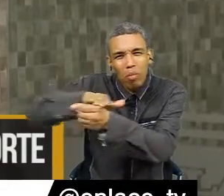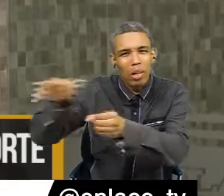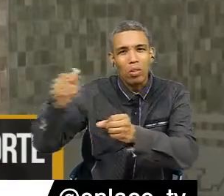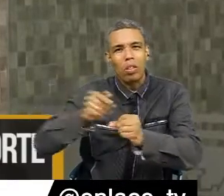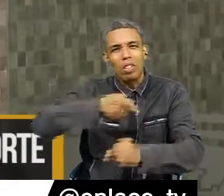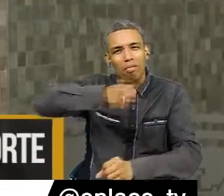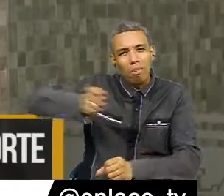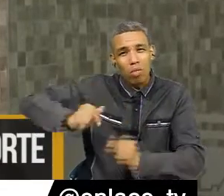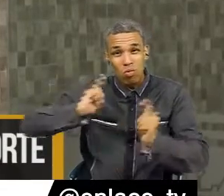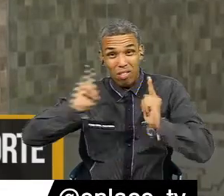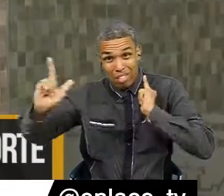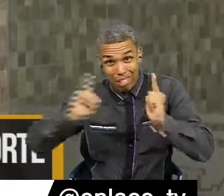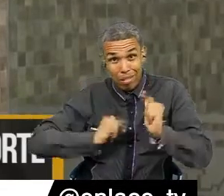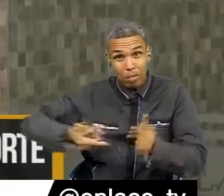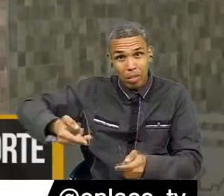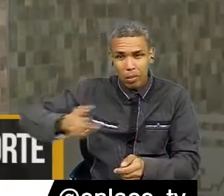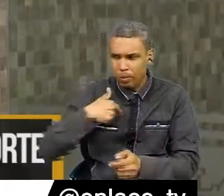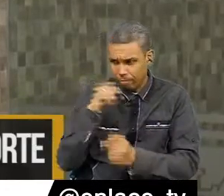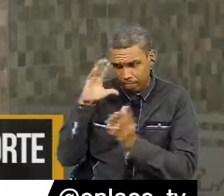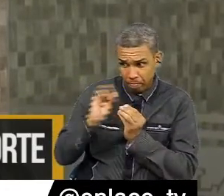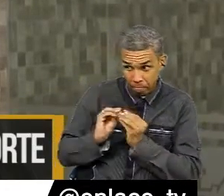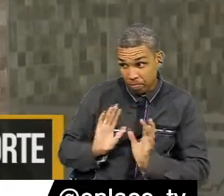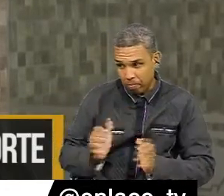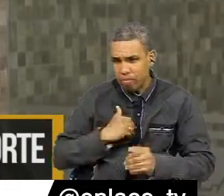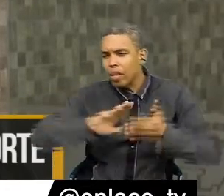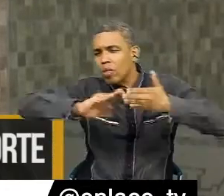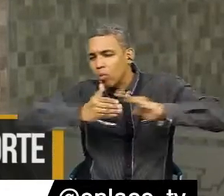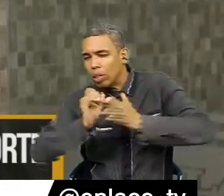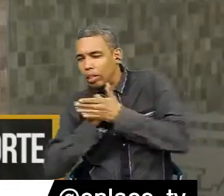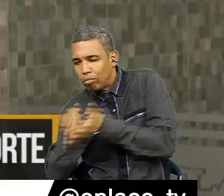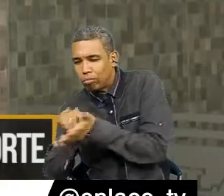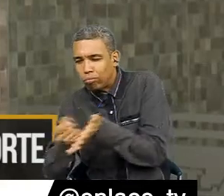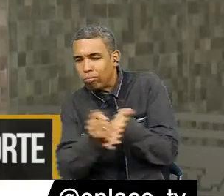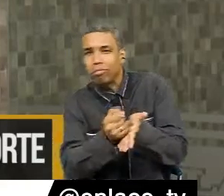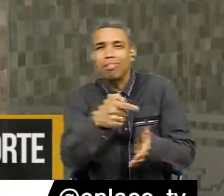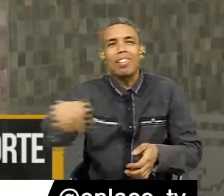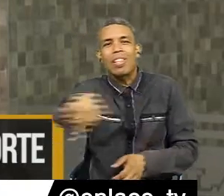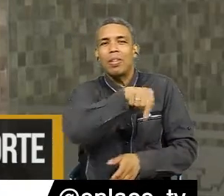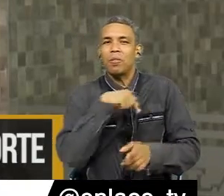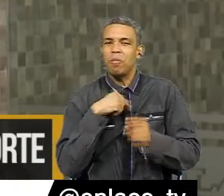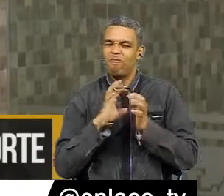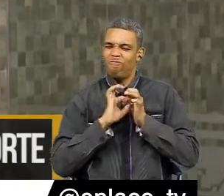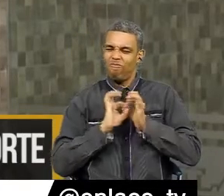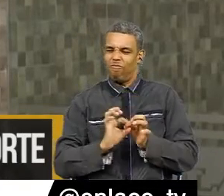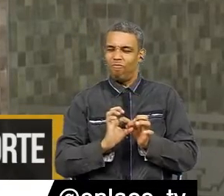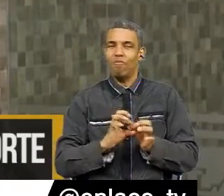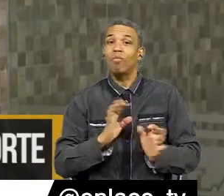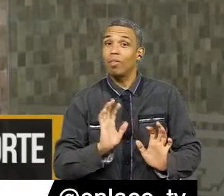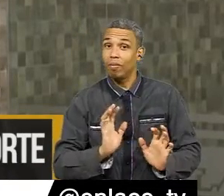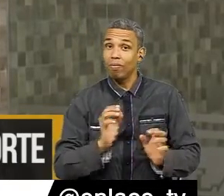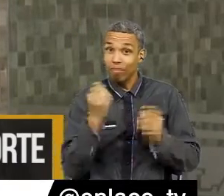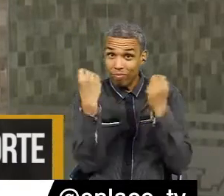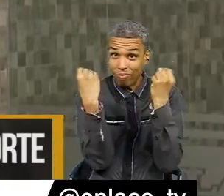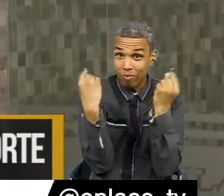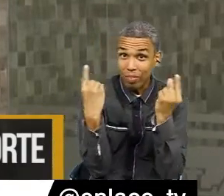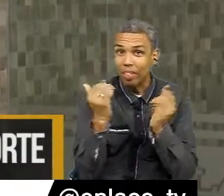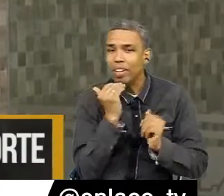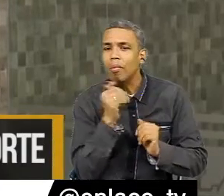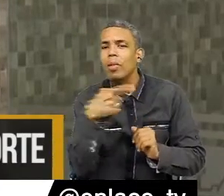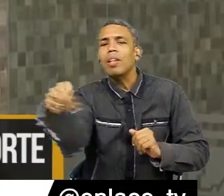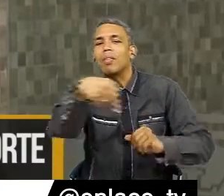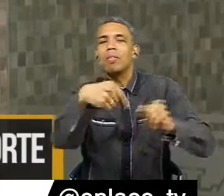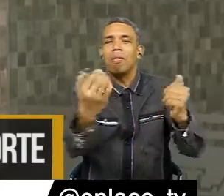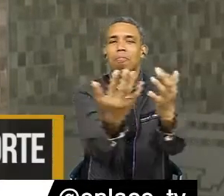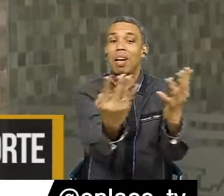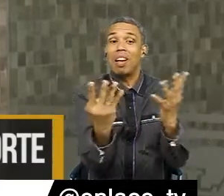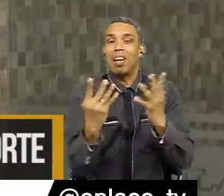a jóvenes y comunidad en general, porque así están una familia, son las familias que salen a recibirnos y a estar